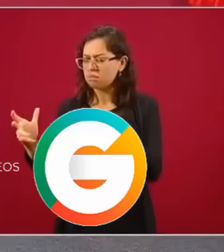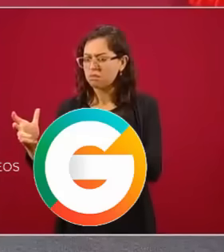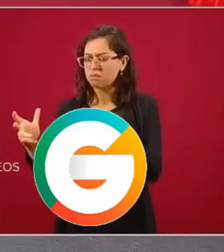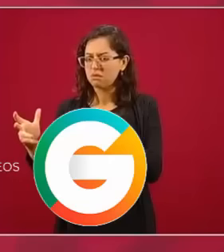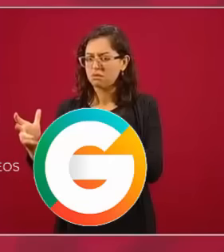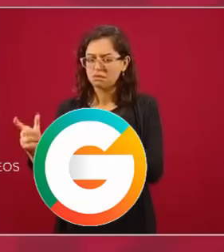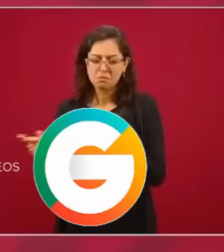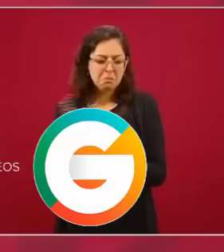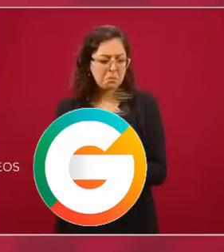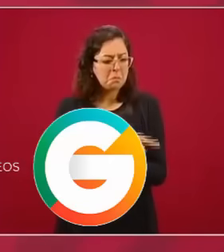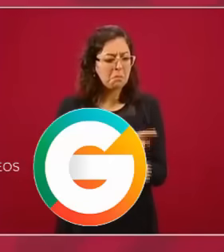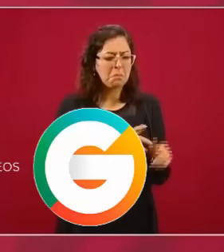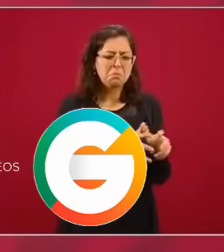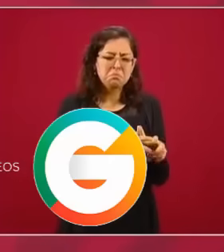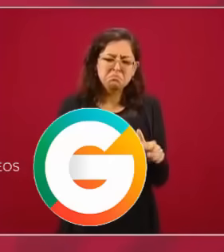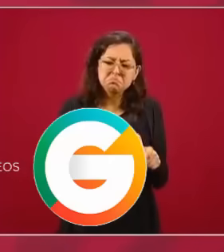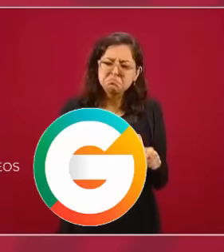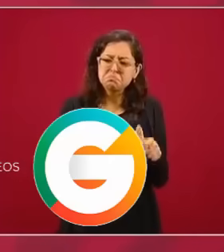o donde